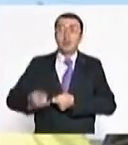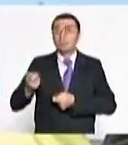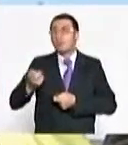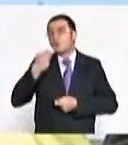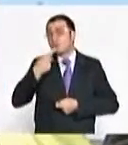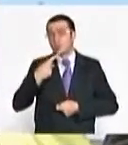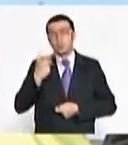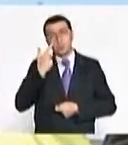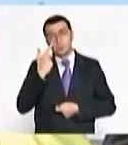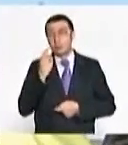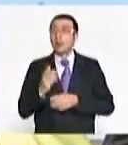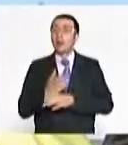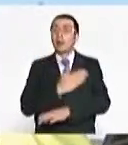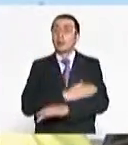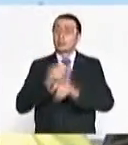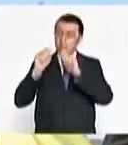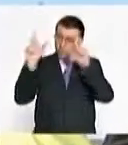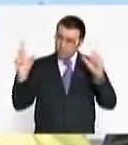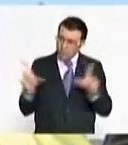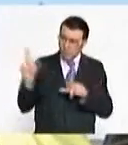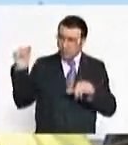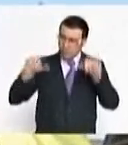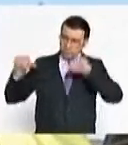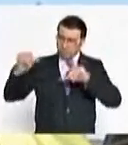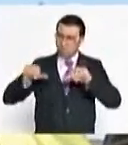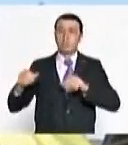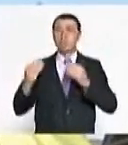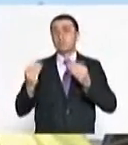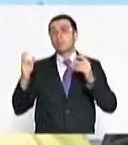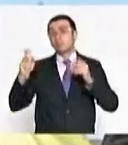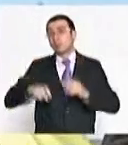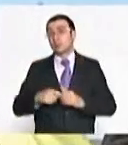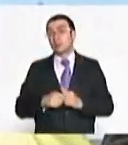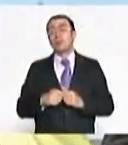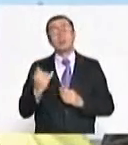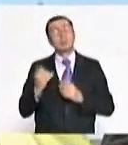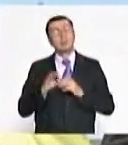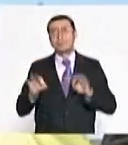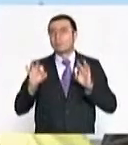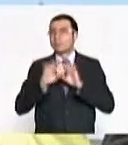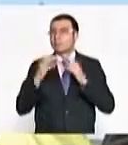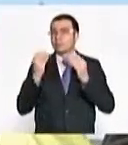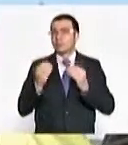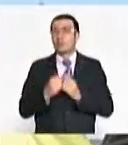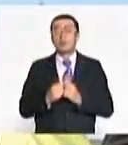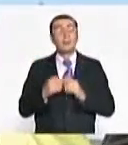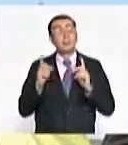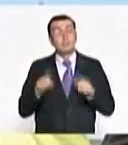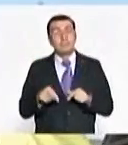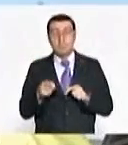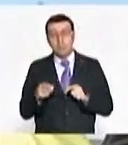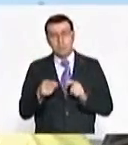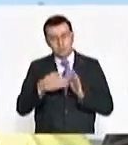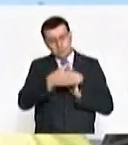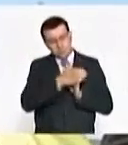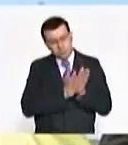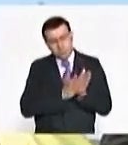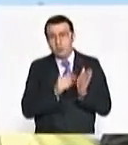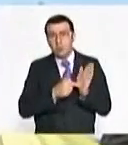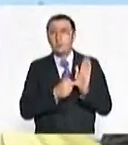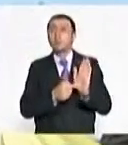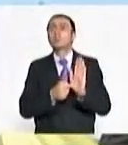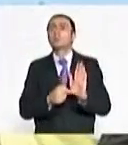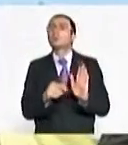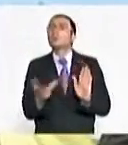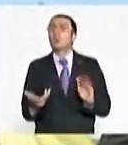historia clínica. Eso es muy importante. Ahora, la presentación, la forma.